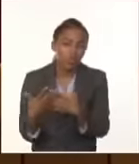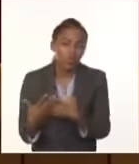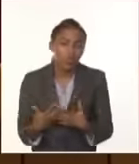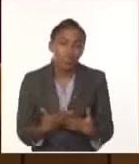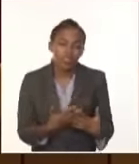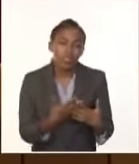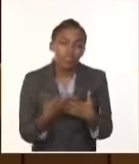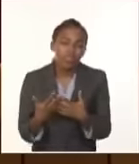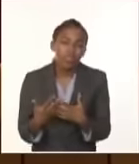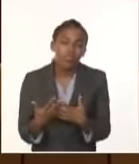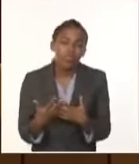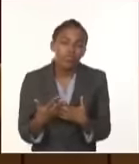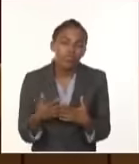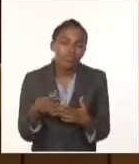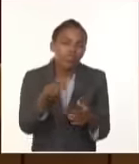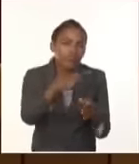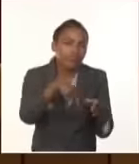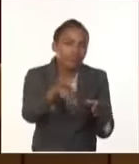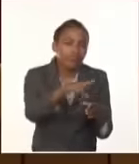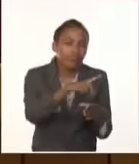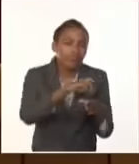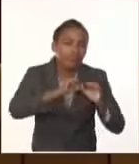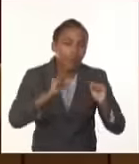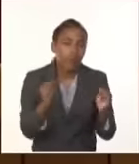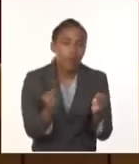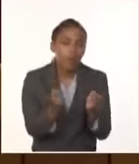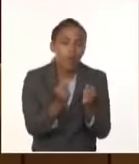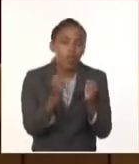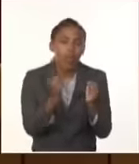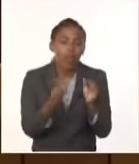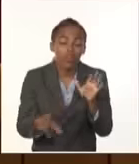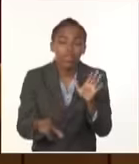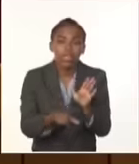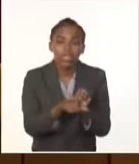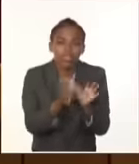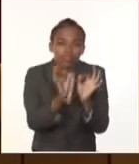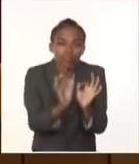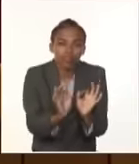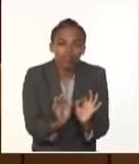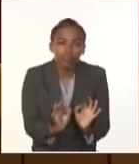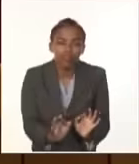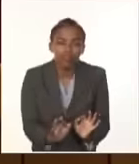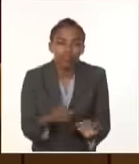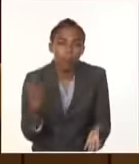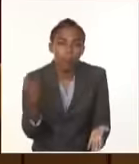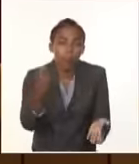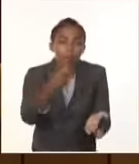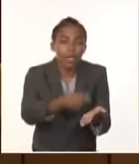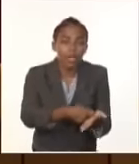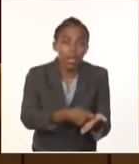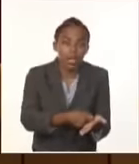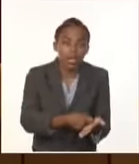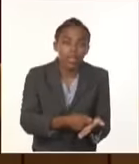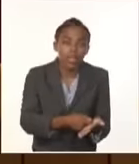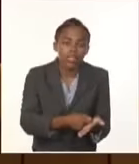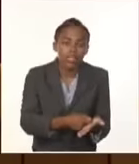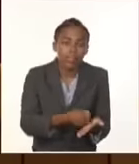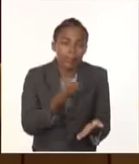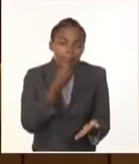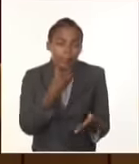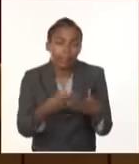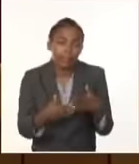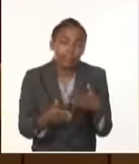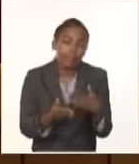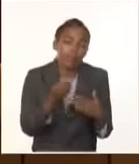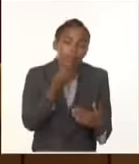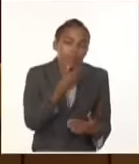más cercano, es obligatorio contar con licencias específicas, pagar al contado sin posibilidad de créditos y